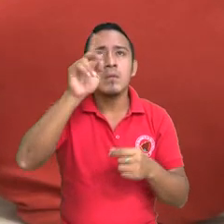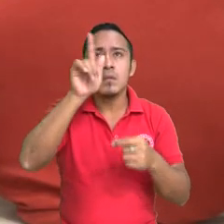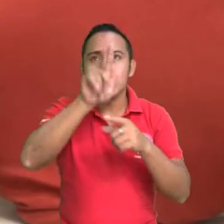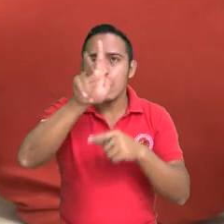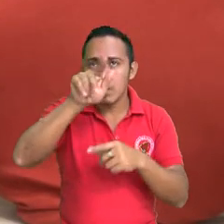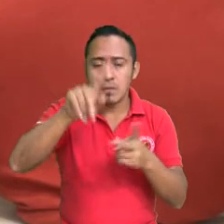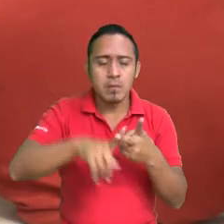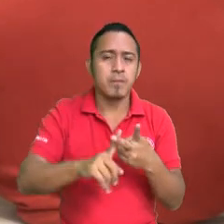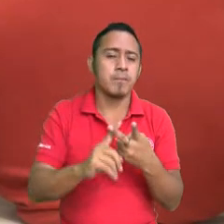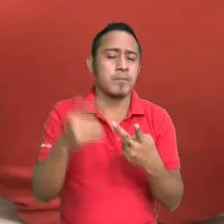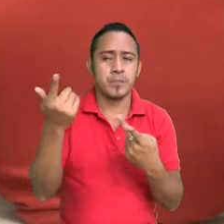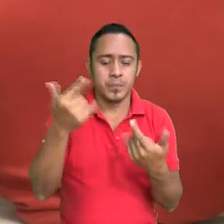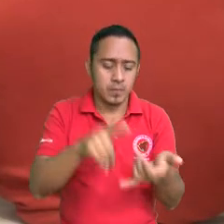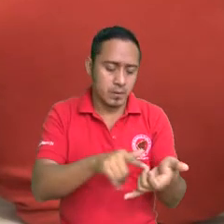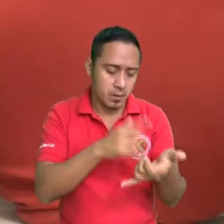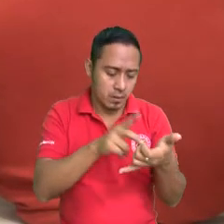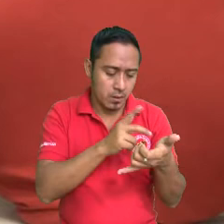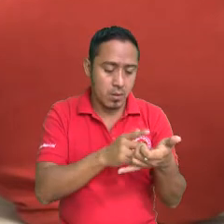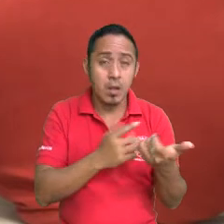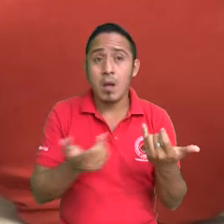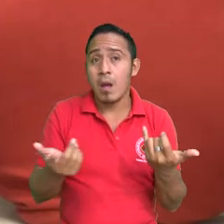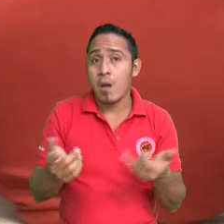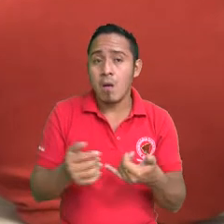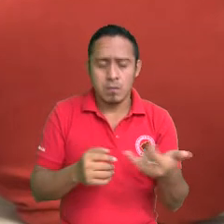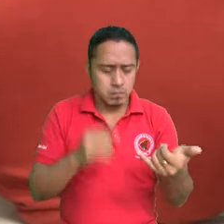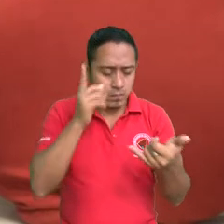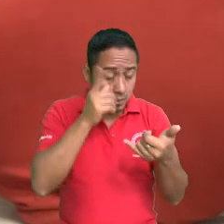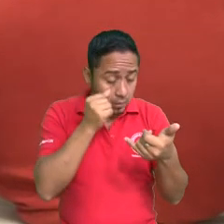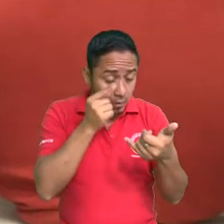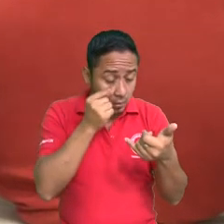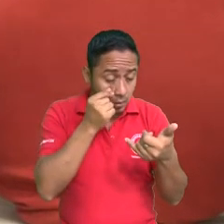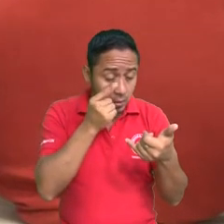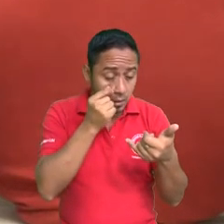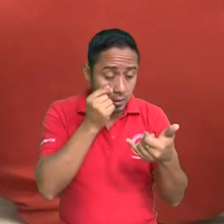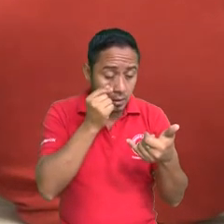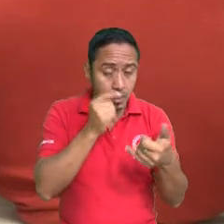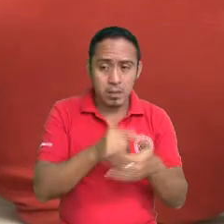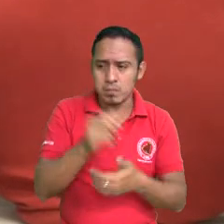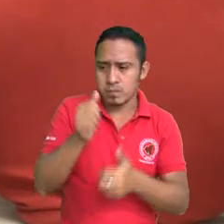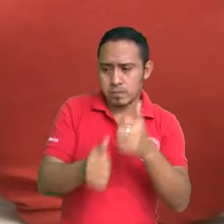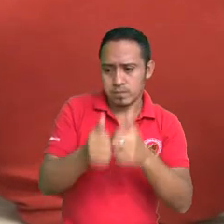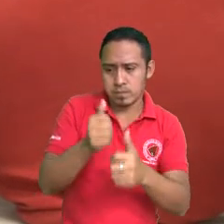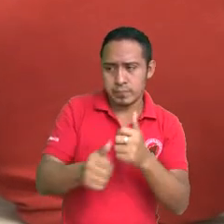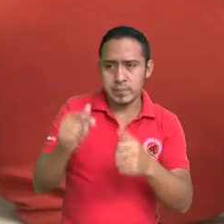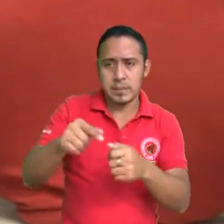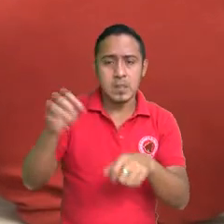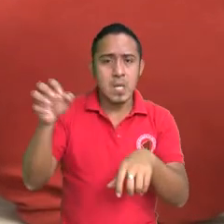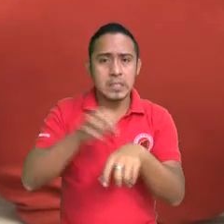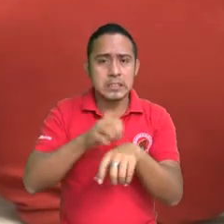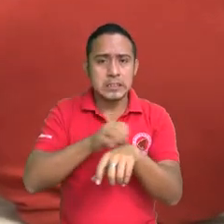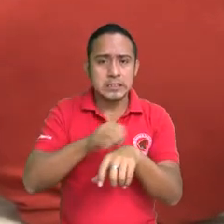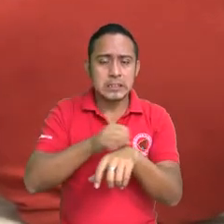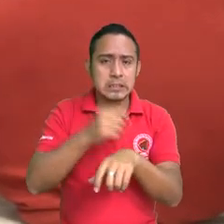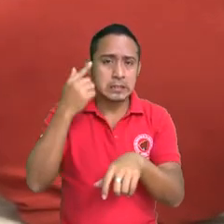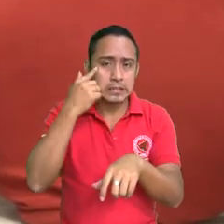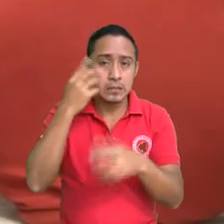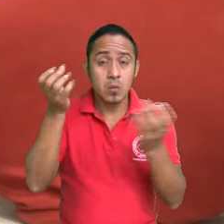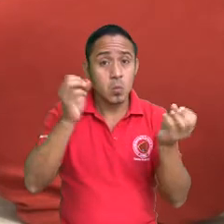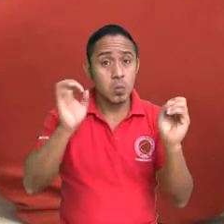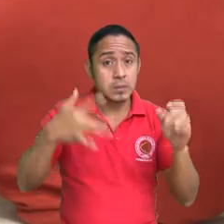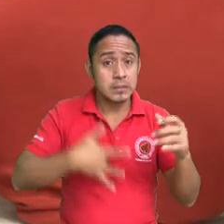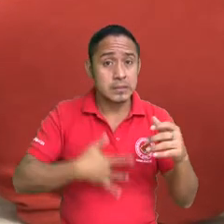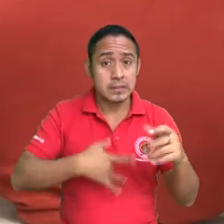celular o pantallas, y esto solo puede significar dos cosas. Uno, o el paciente tiene una alergia ocular o necesita